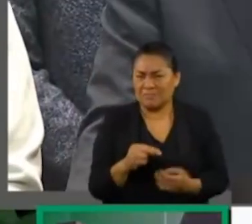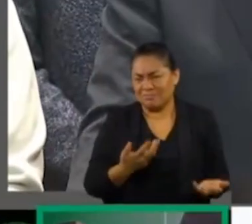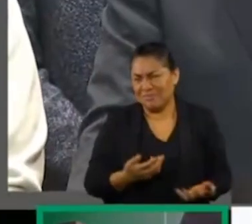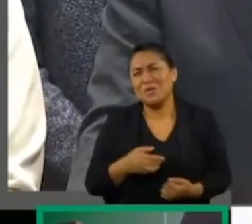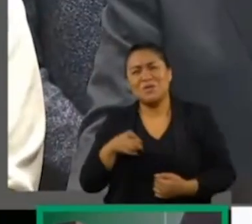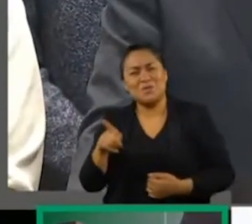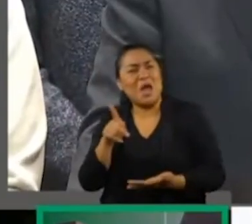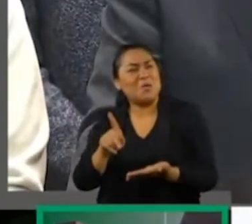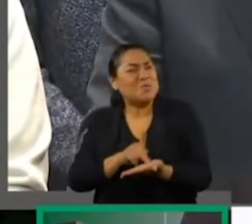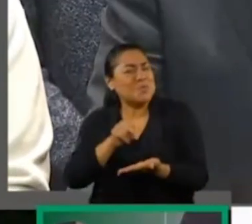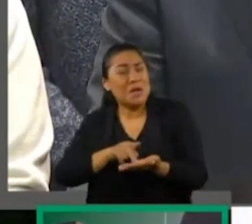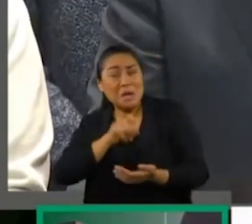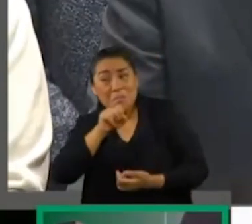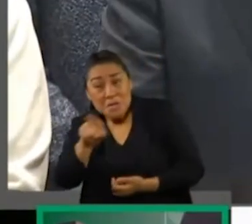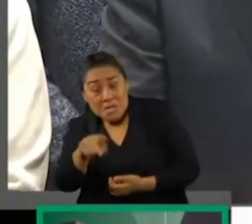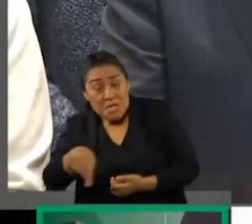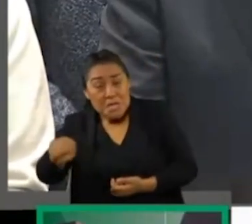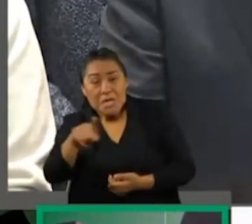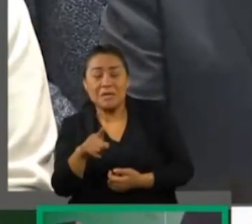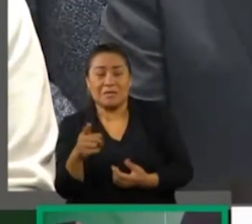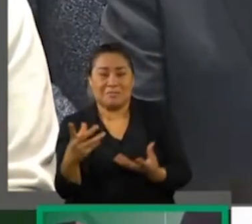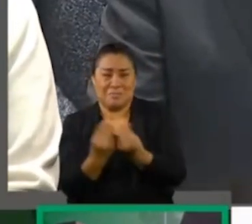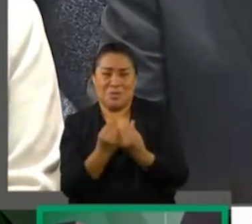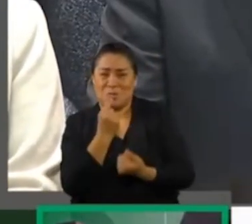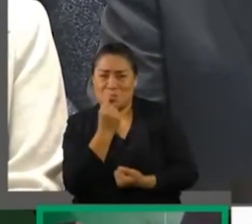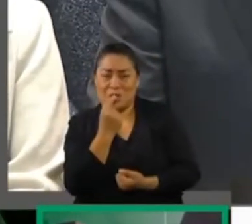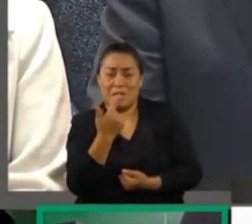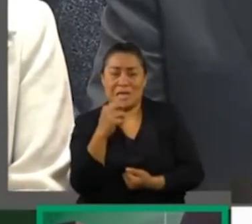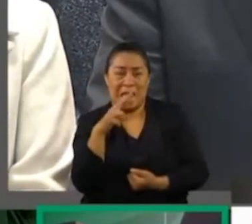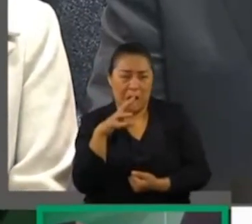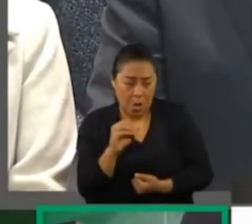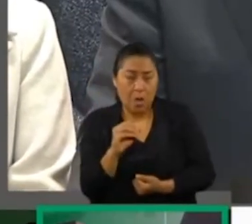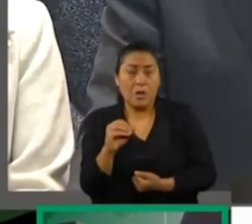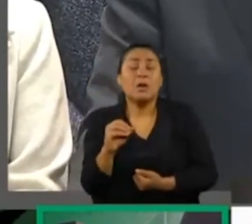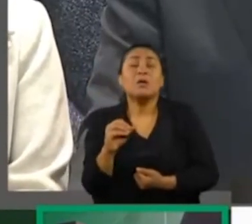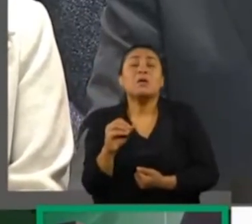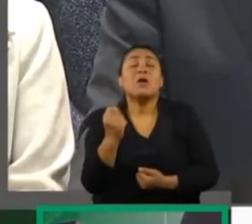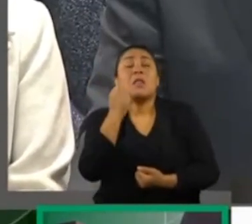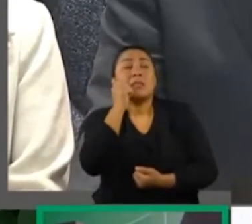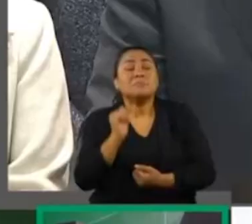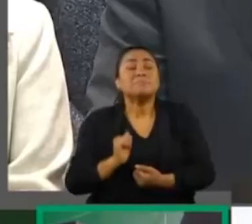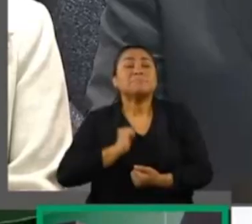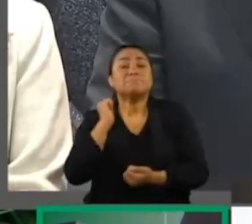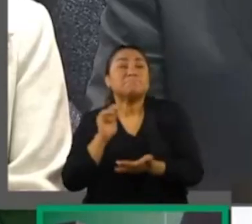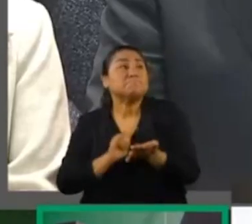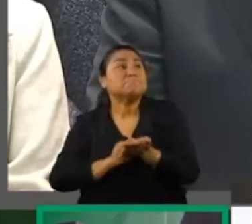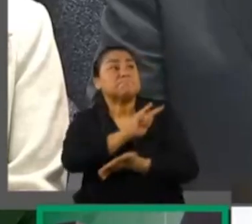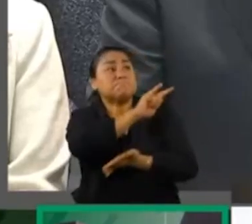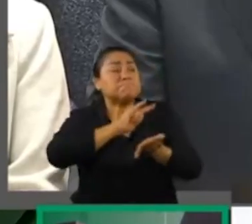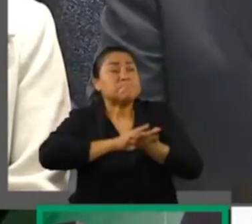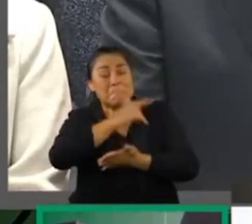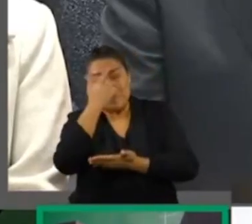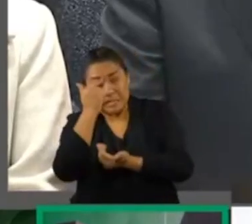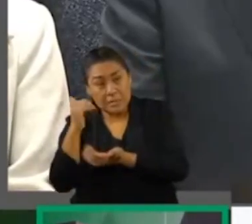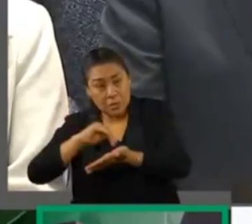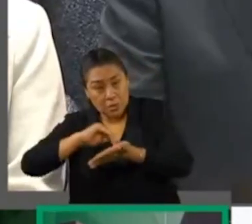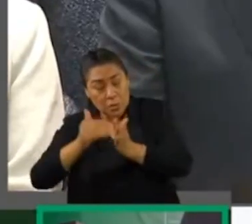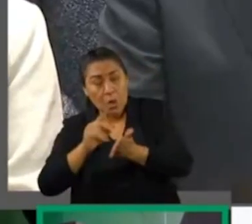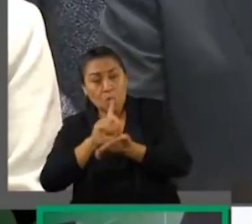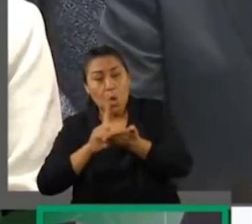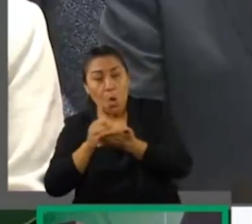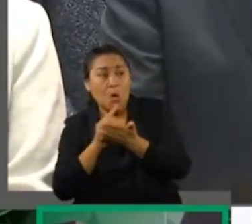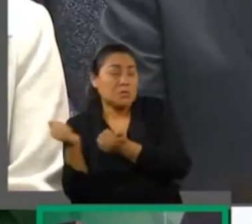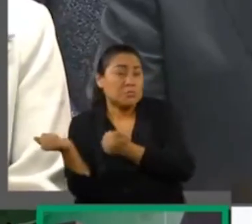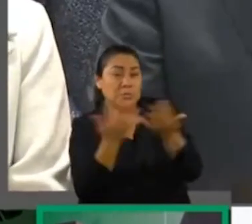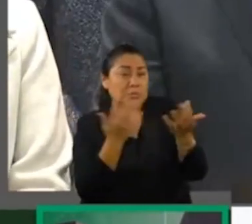ocasiones la misma policía con Genaro García Luna ocupó los aviones para trasiego de droga a otro